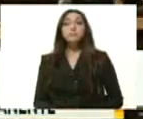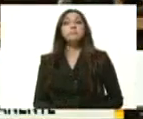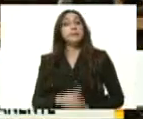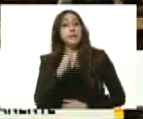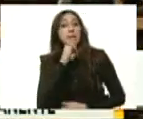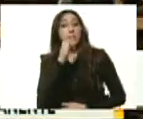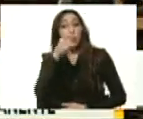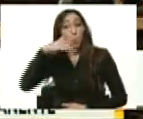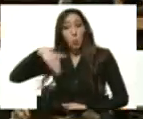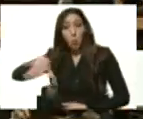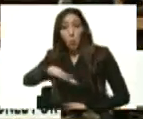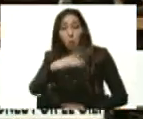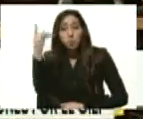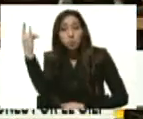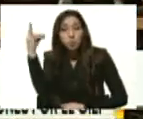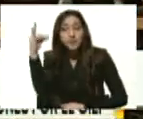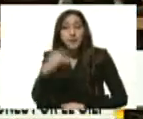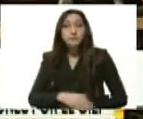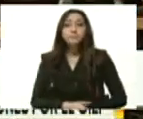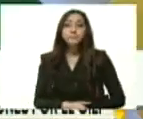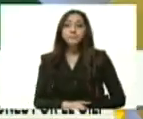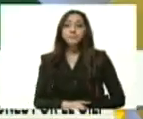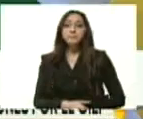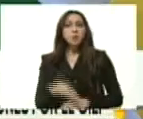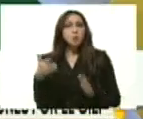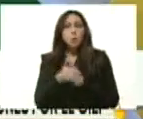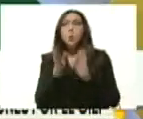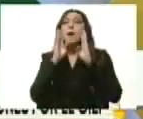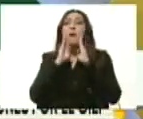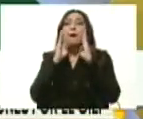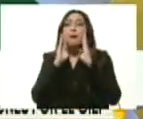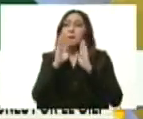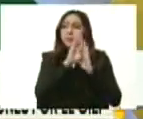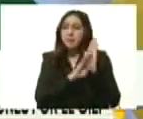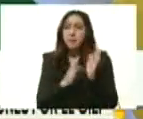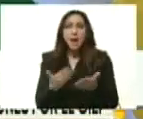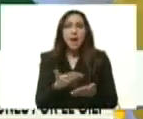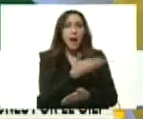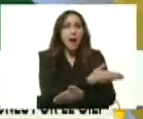Anunciamos al pueblo boliviano que, según las recomendaciones planteadas,